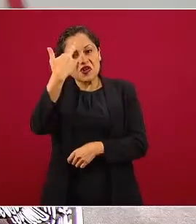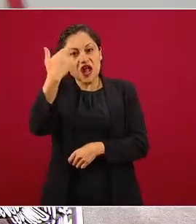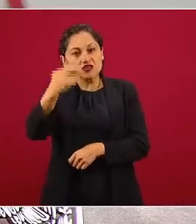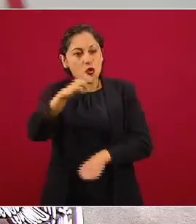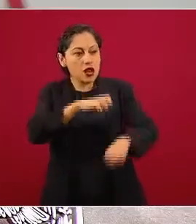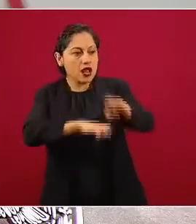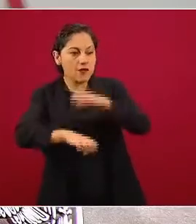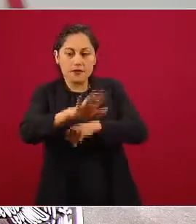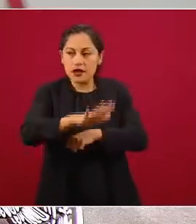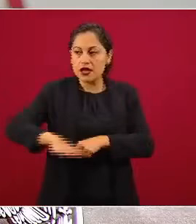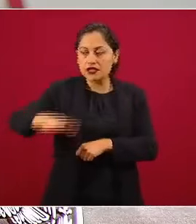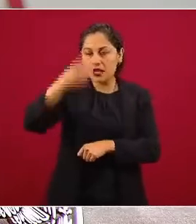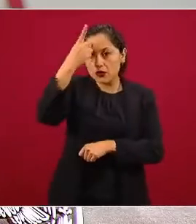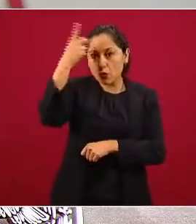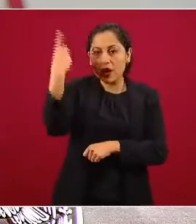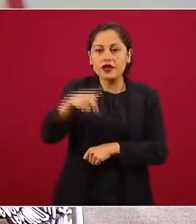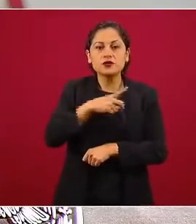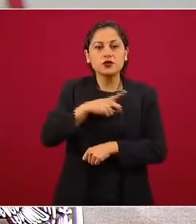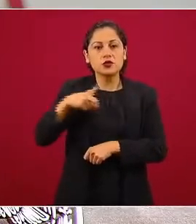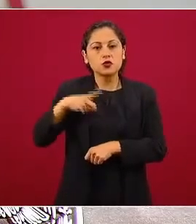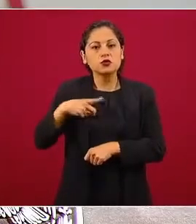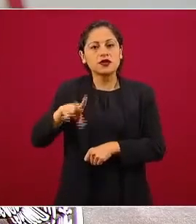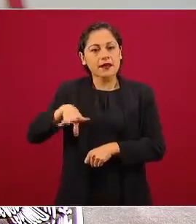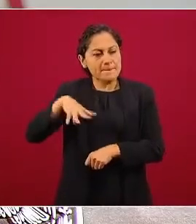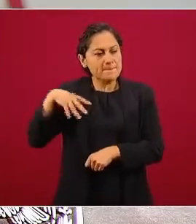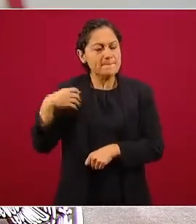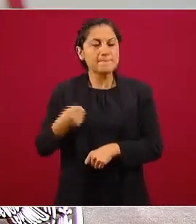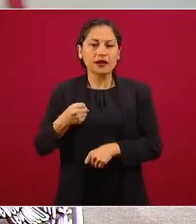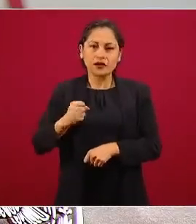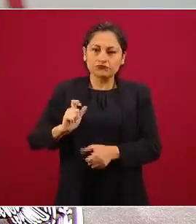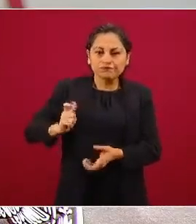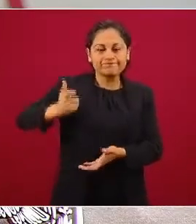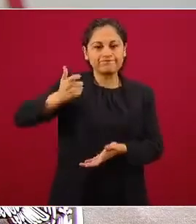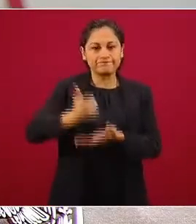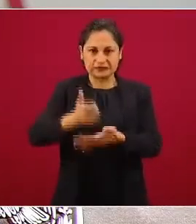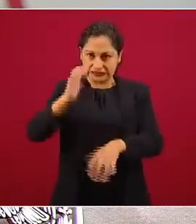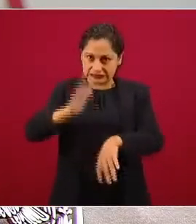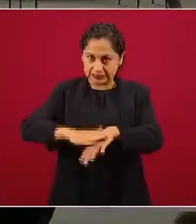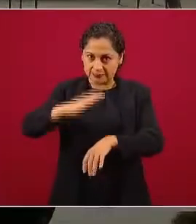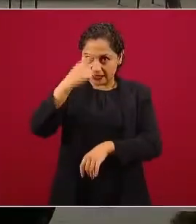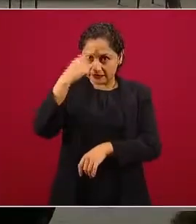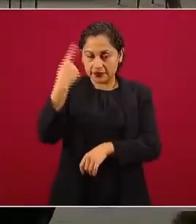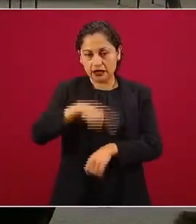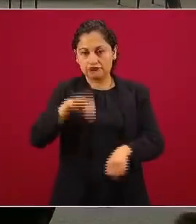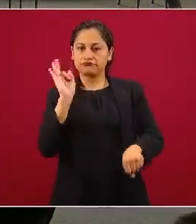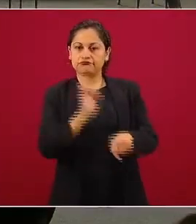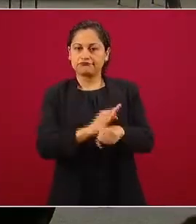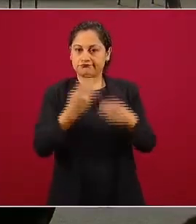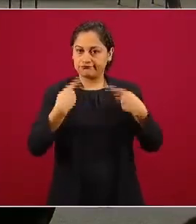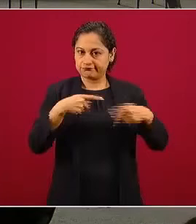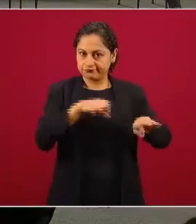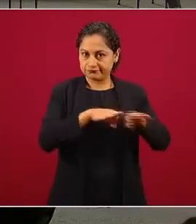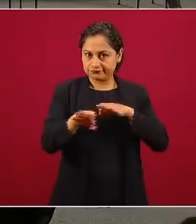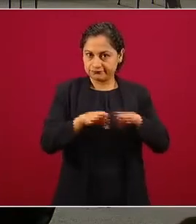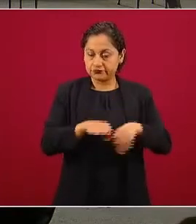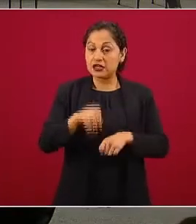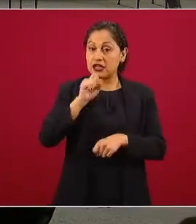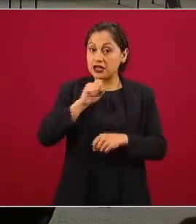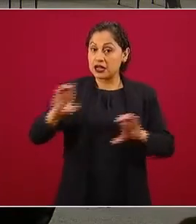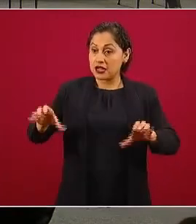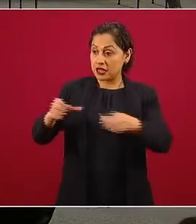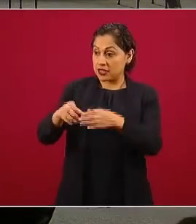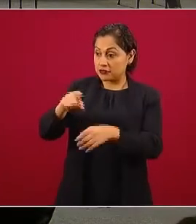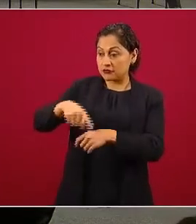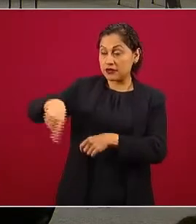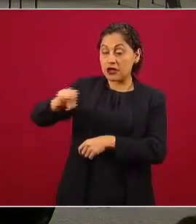y que les correspondía a ellos dar el primer paso y el paso más importante. No solamente están los tres entes, sino están también los dos presidentes de las juntas